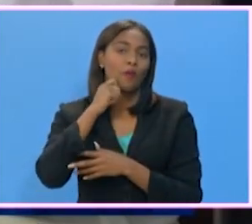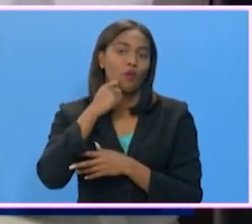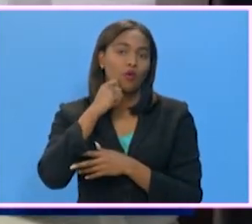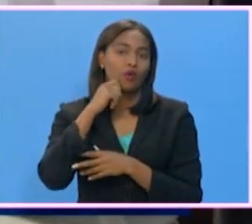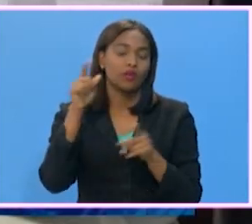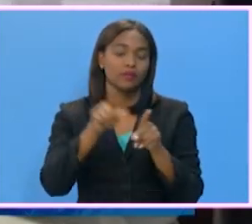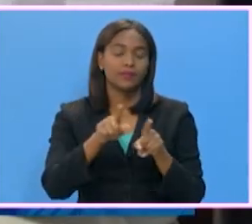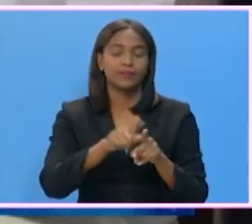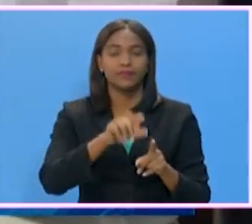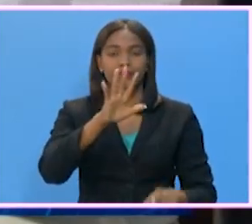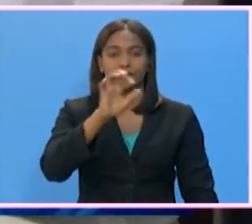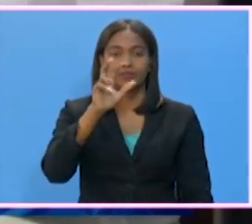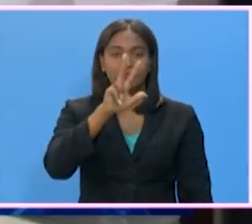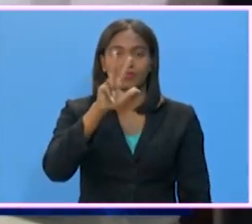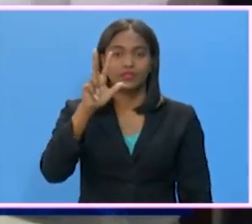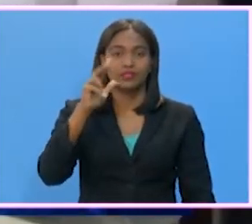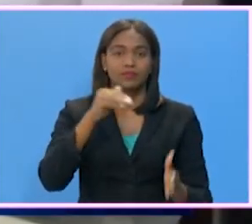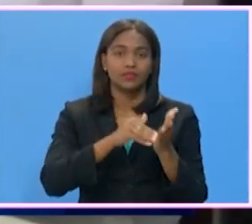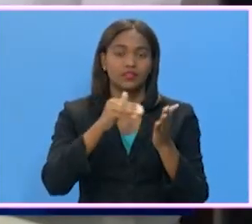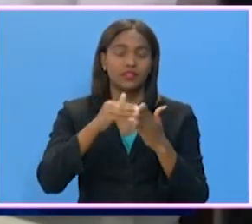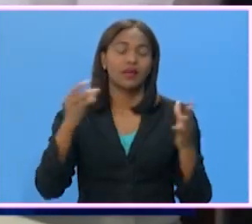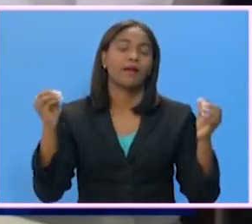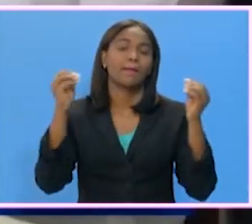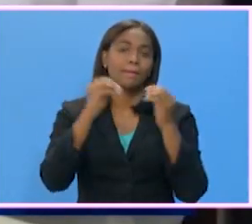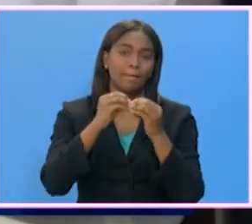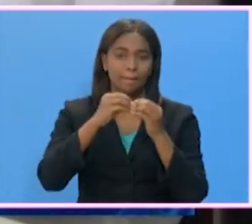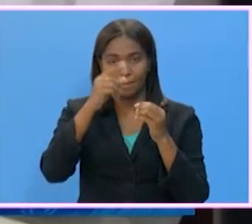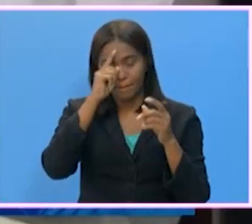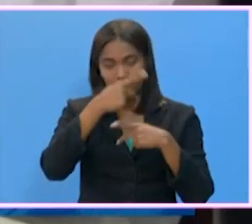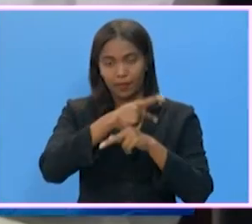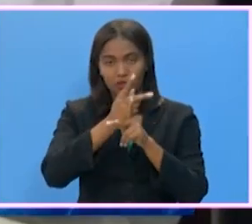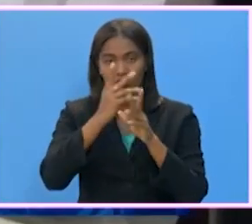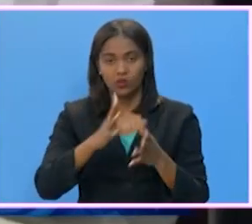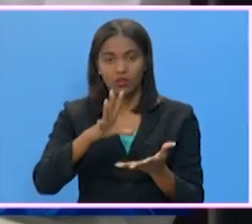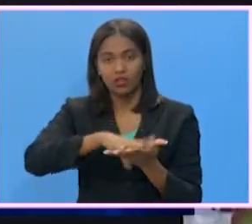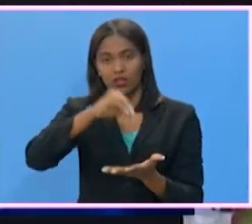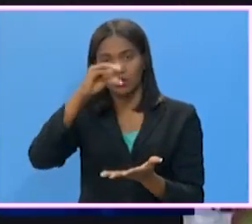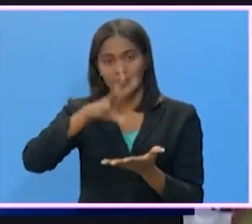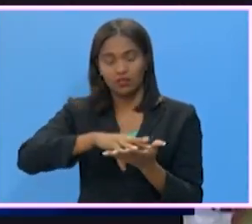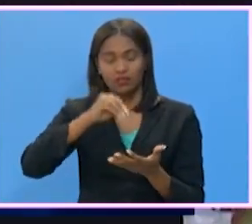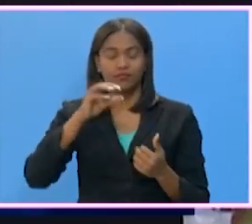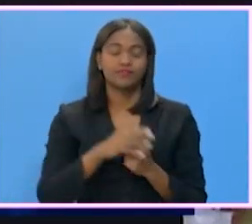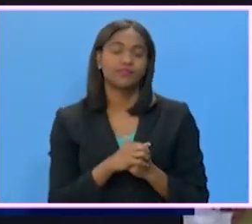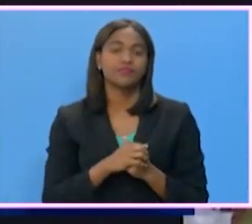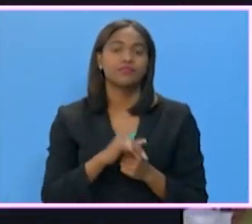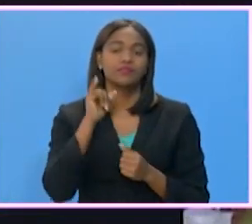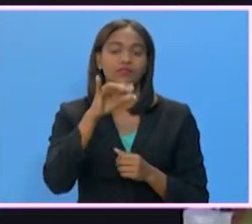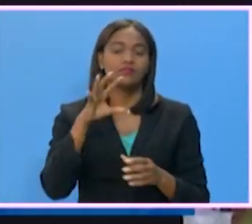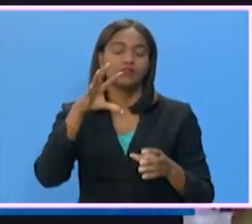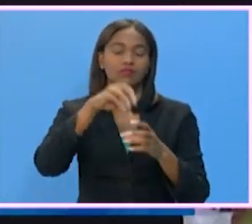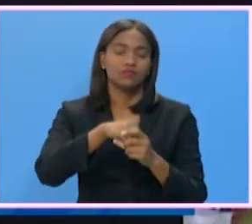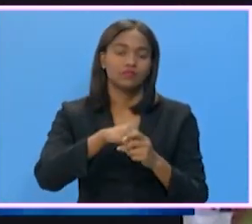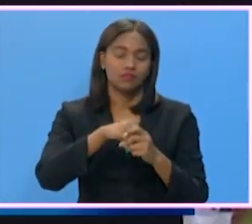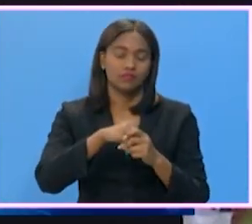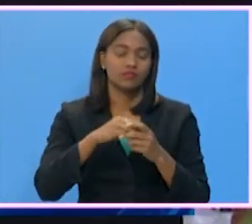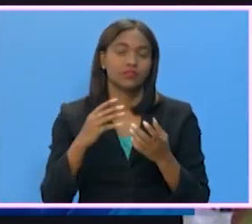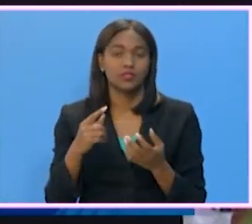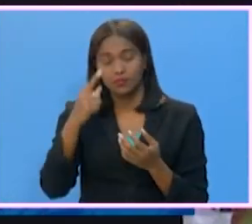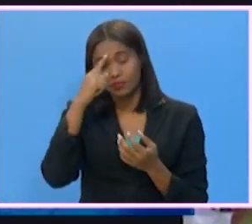y 533 millones más para la producción de harina. Esto es parte de